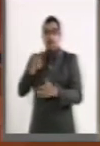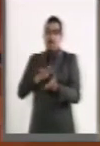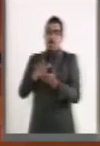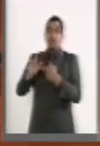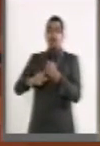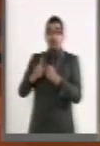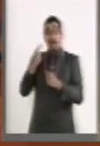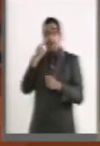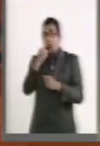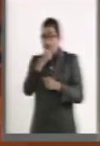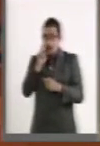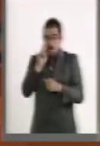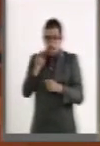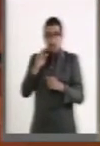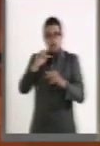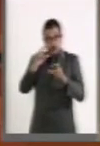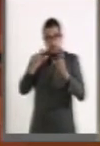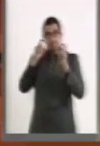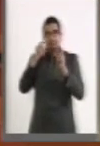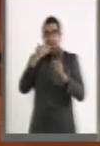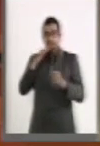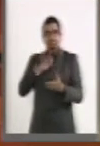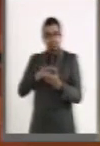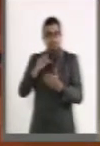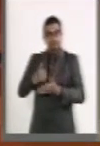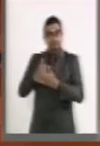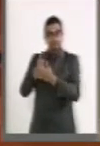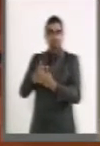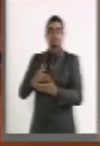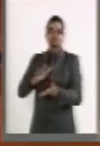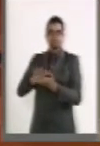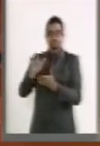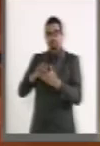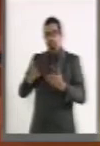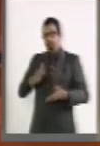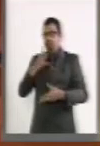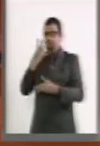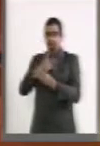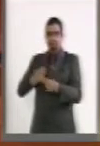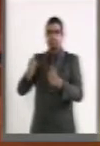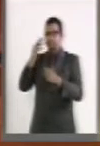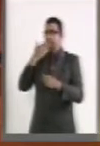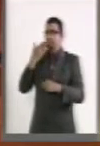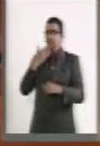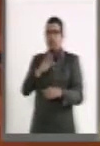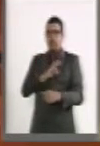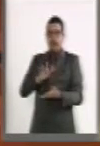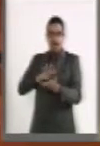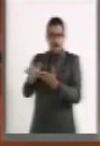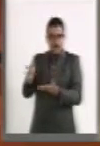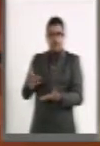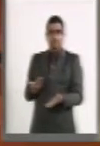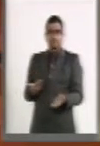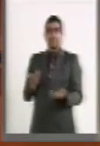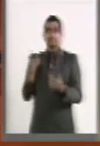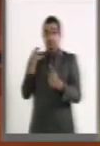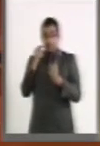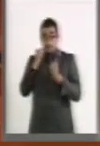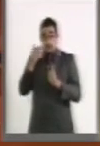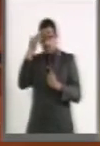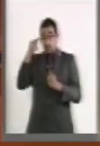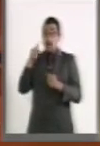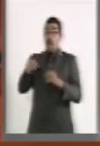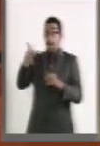de la vista, pueden superarse en relativa facilidad. Reconocer el aprendizaje